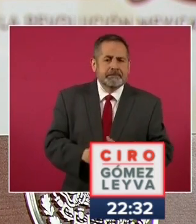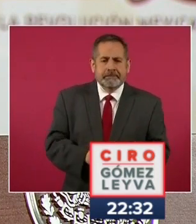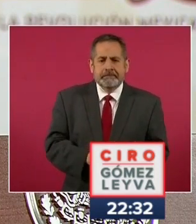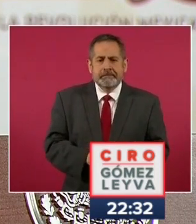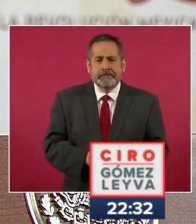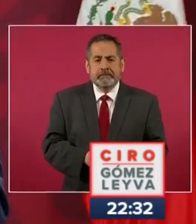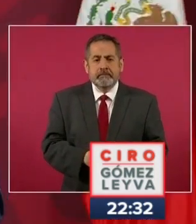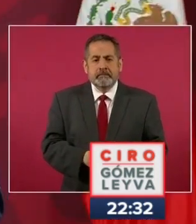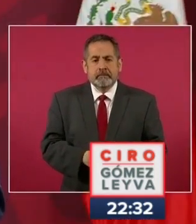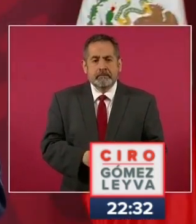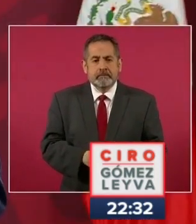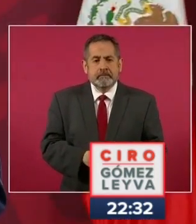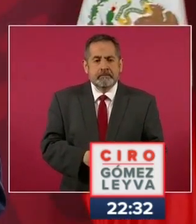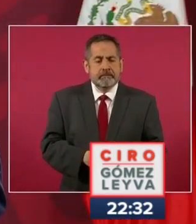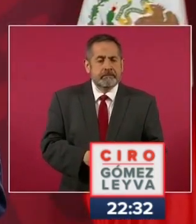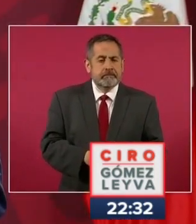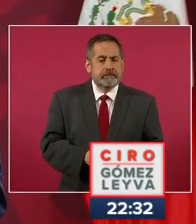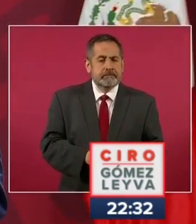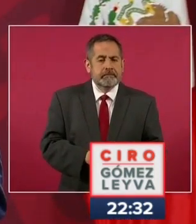aún